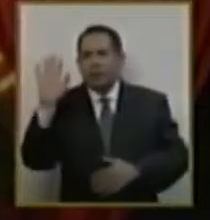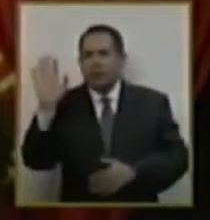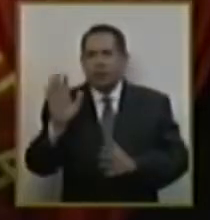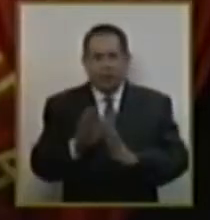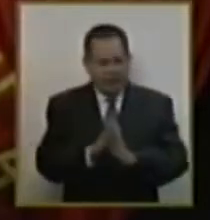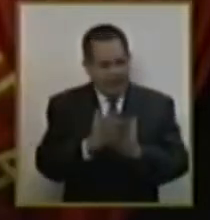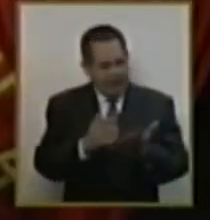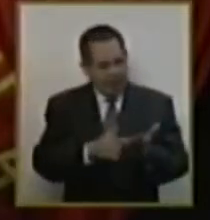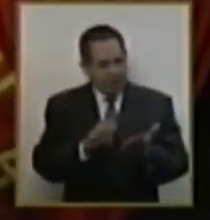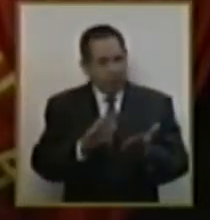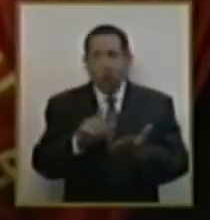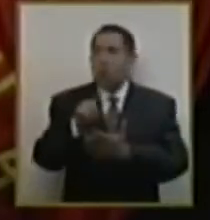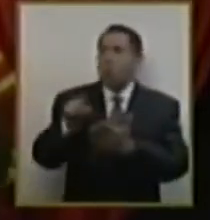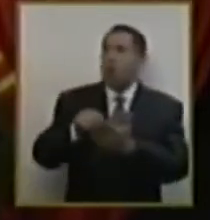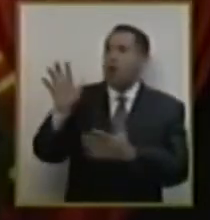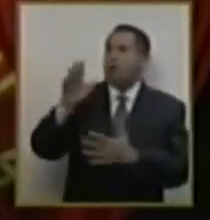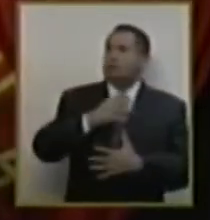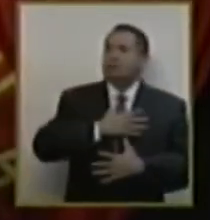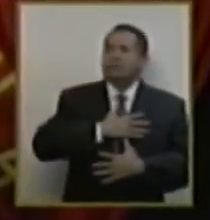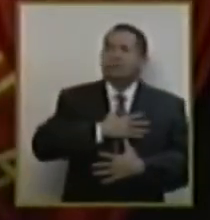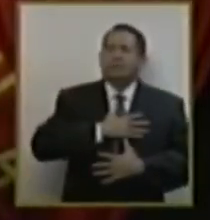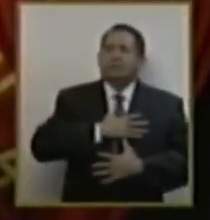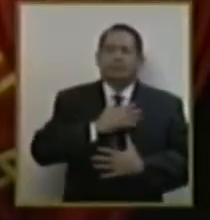que tanto he amado en esta vida.